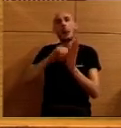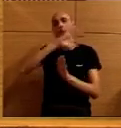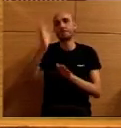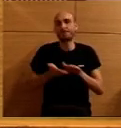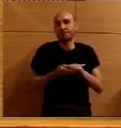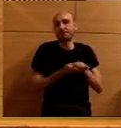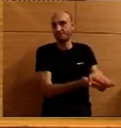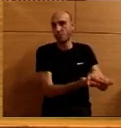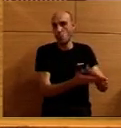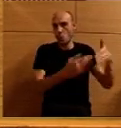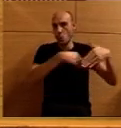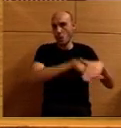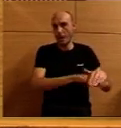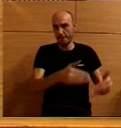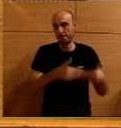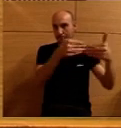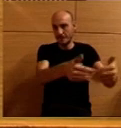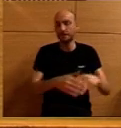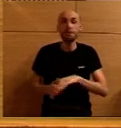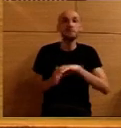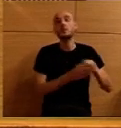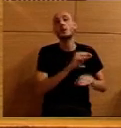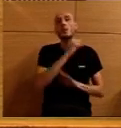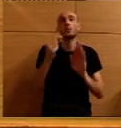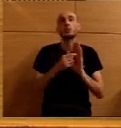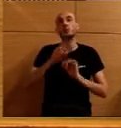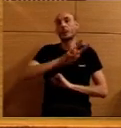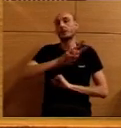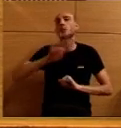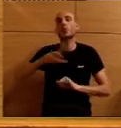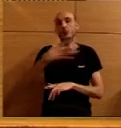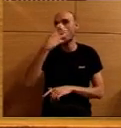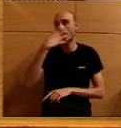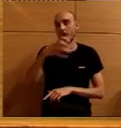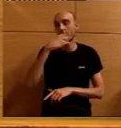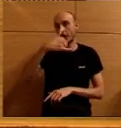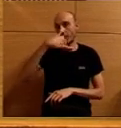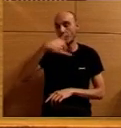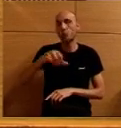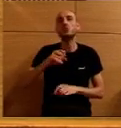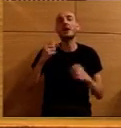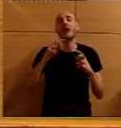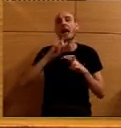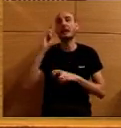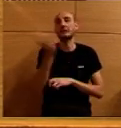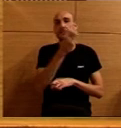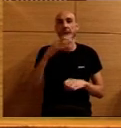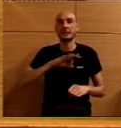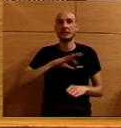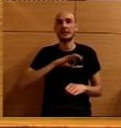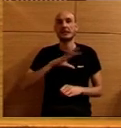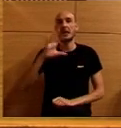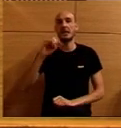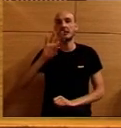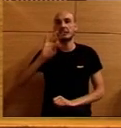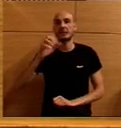Pasemos al punto número 24. Desestimació del recurs de reposició interposat pel delegat sindical de la Intersindical Valenciana STAS contra